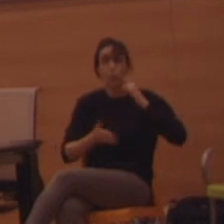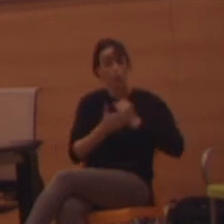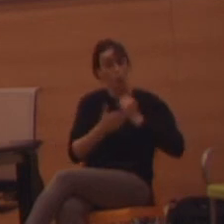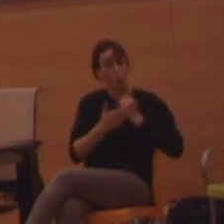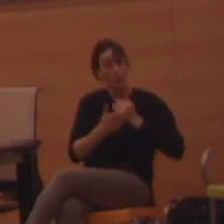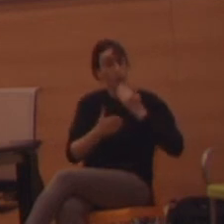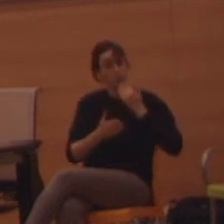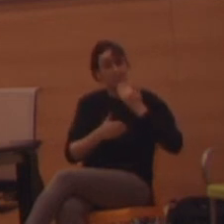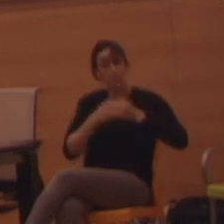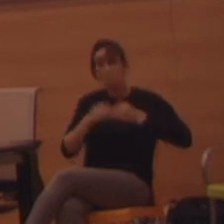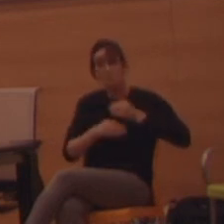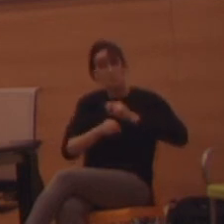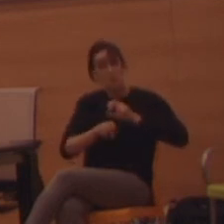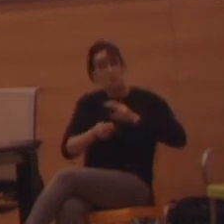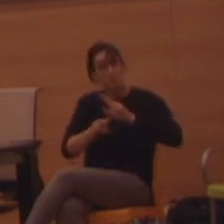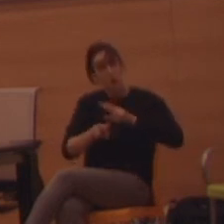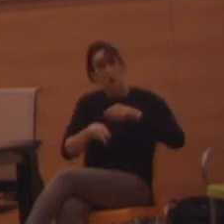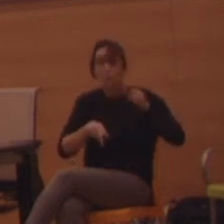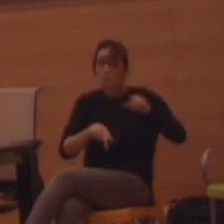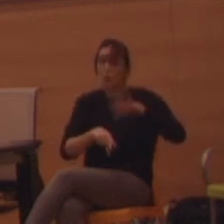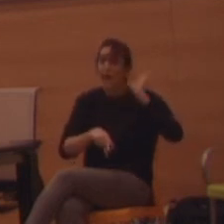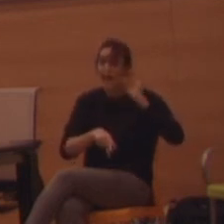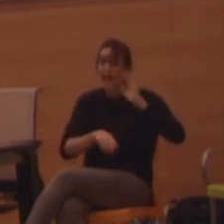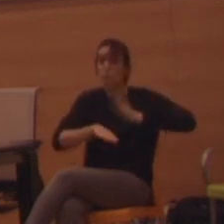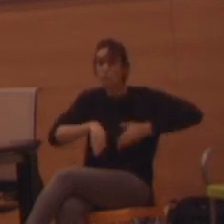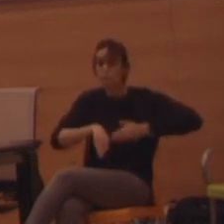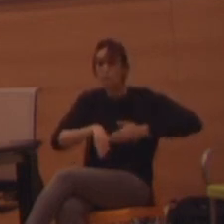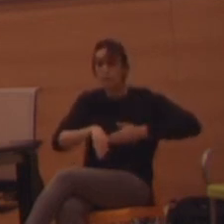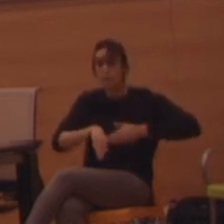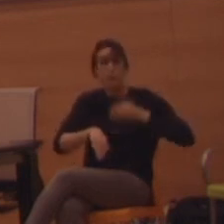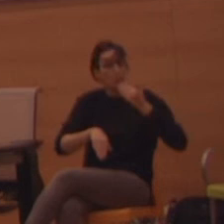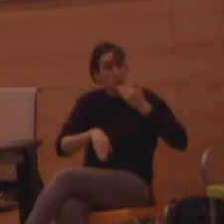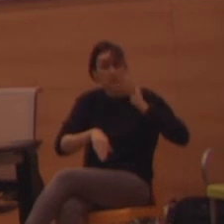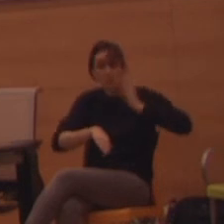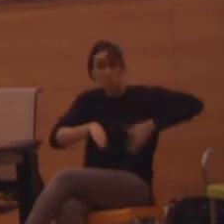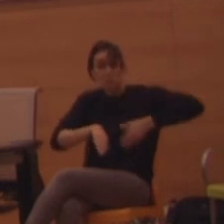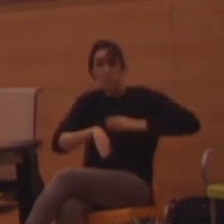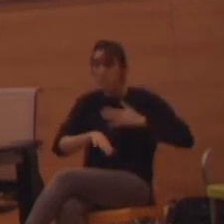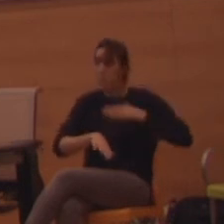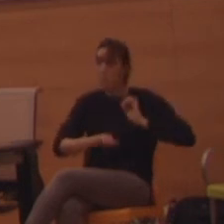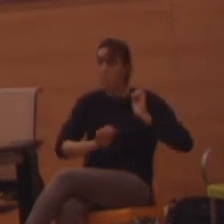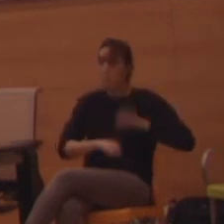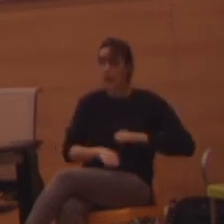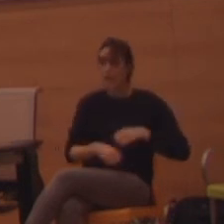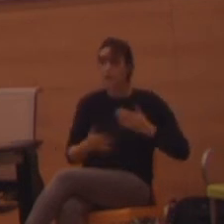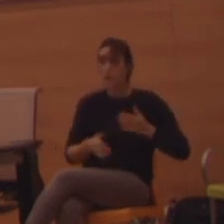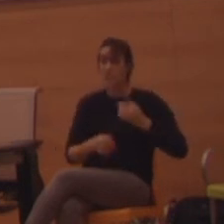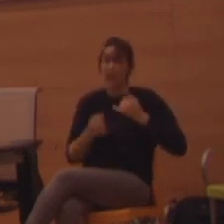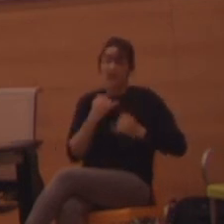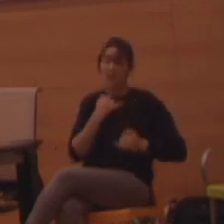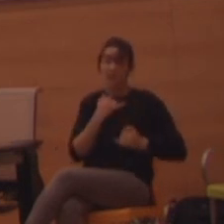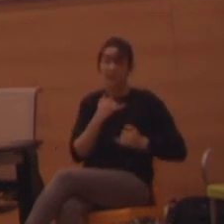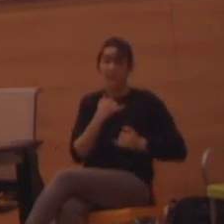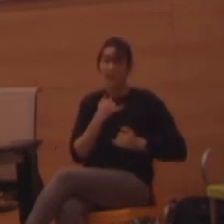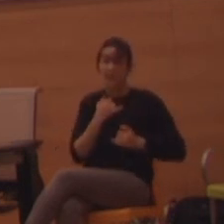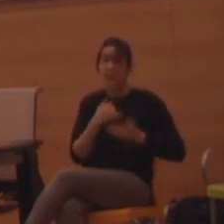adelante, tú decides. Y si él dice sigue para adelante, como en este caso, en este último se decidió y al final esperemos que eso pues quede ahí, ¿no?